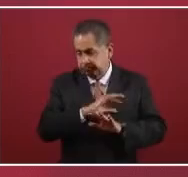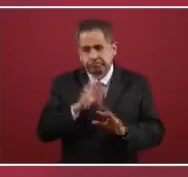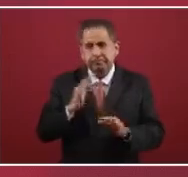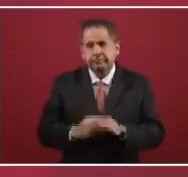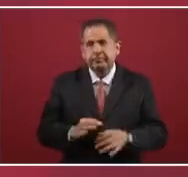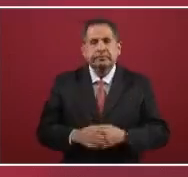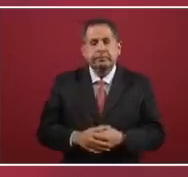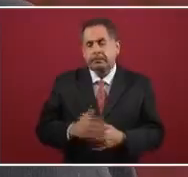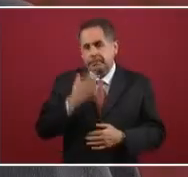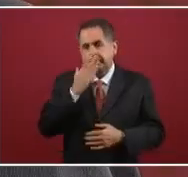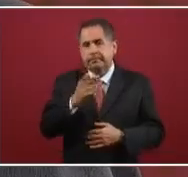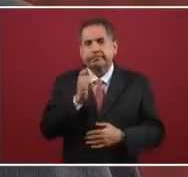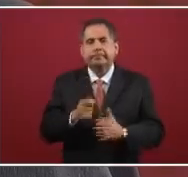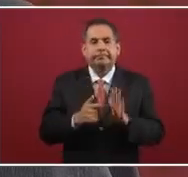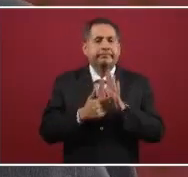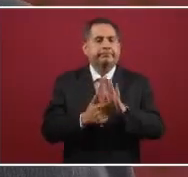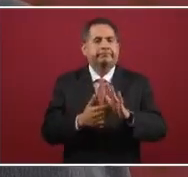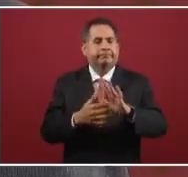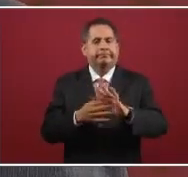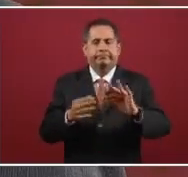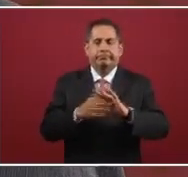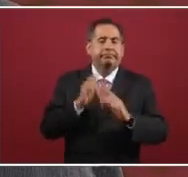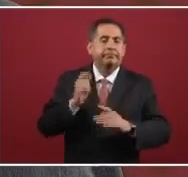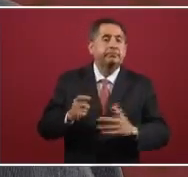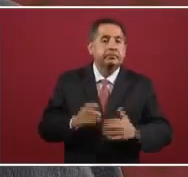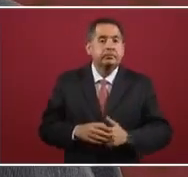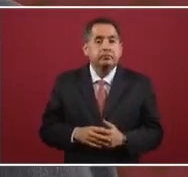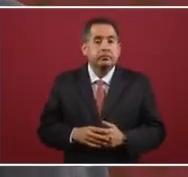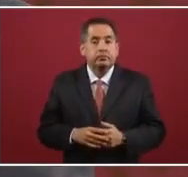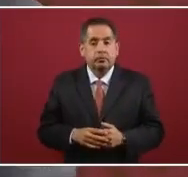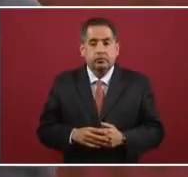Esta es una muestra más de que